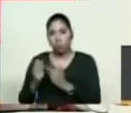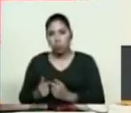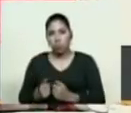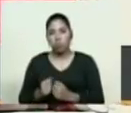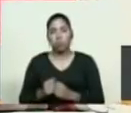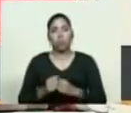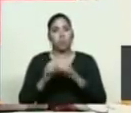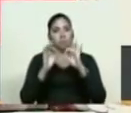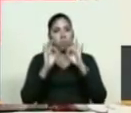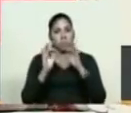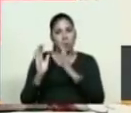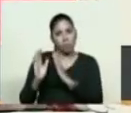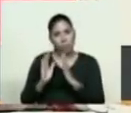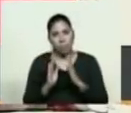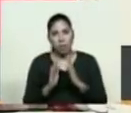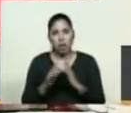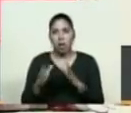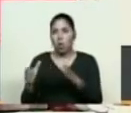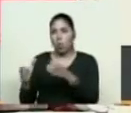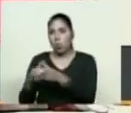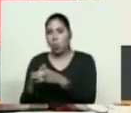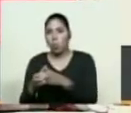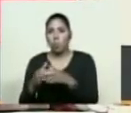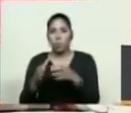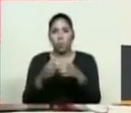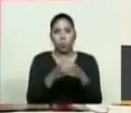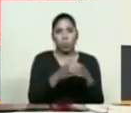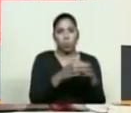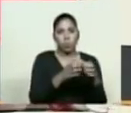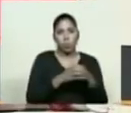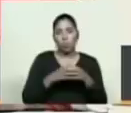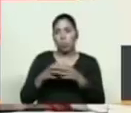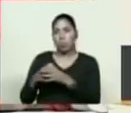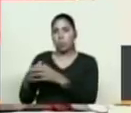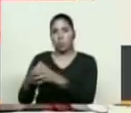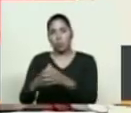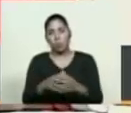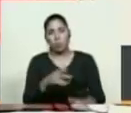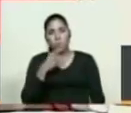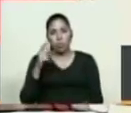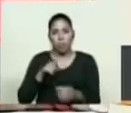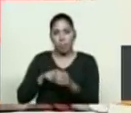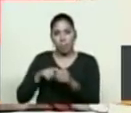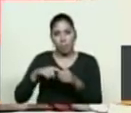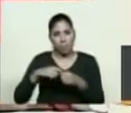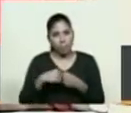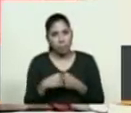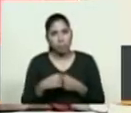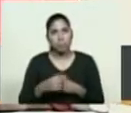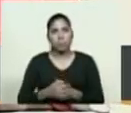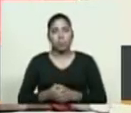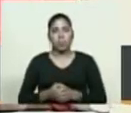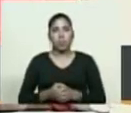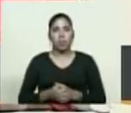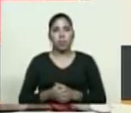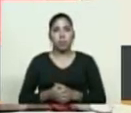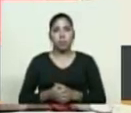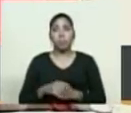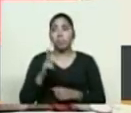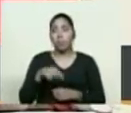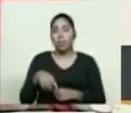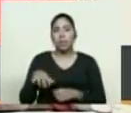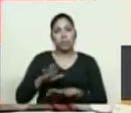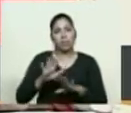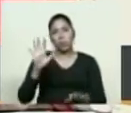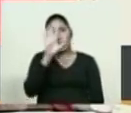1x10, patrulla, VC, CLP, asamblea. Además, hicimos las asambleas en toda Venezuela. Ya hemos